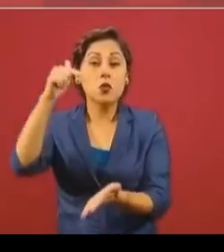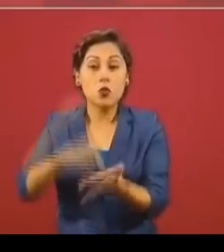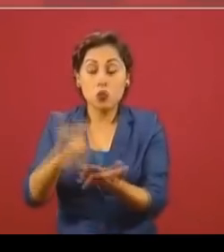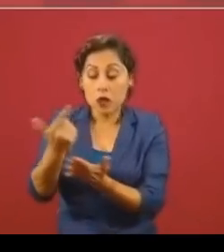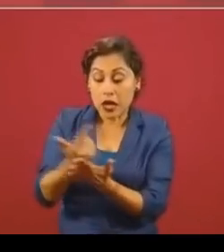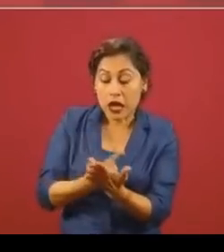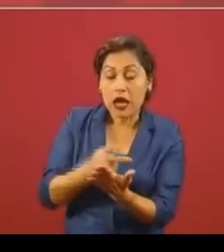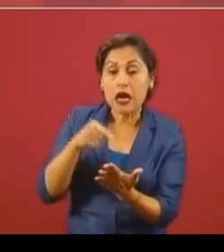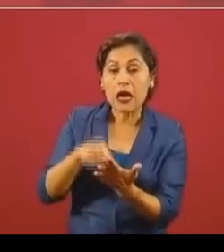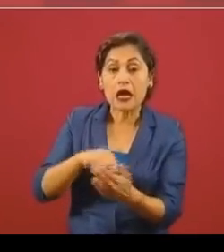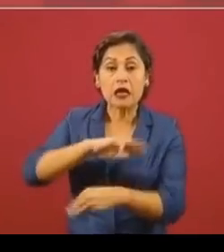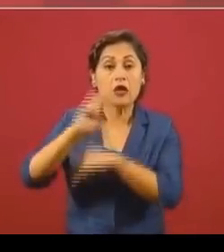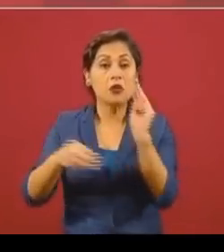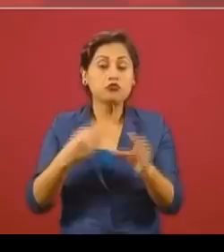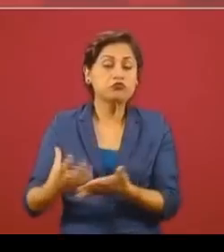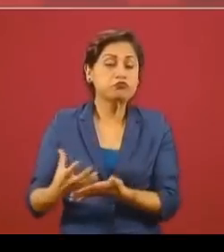Cuarto lugar